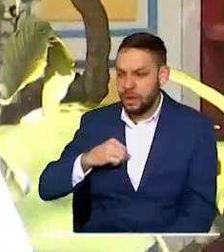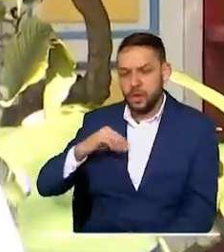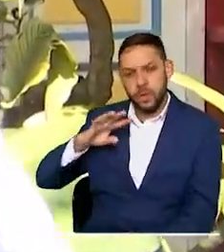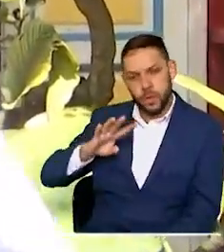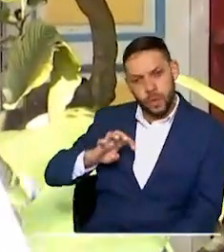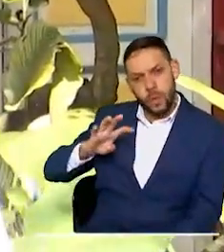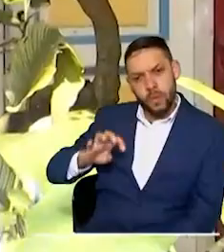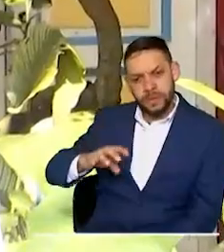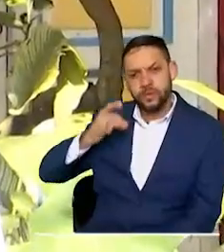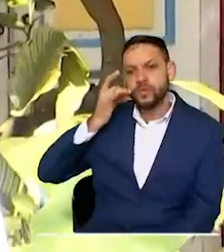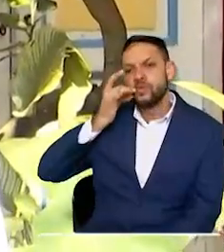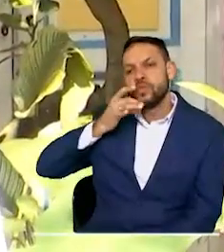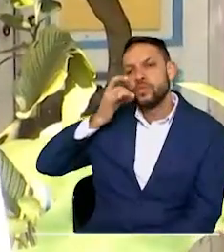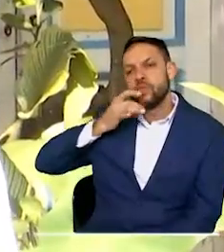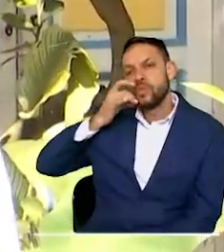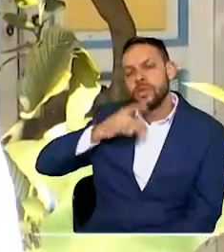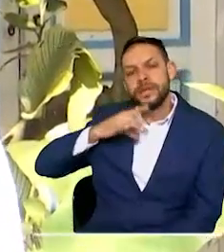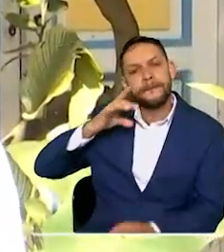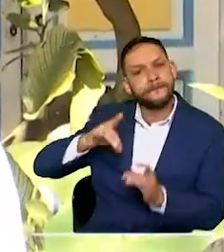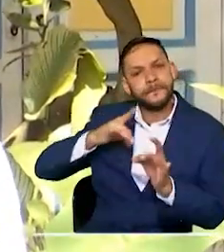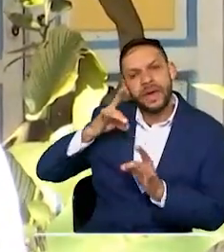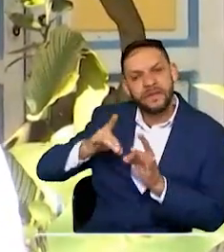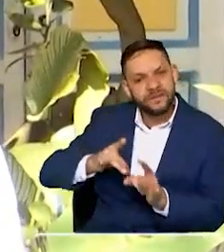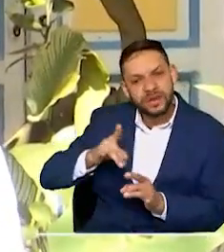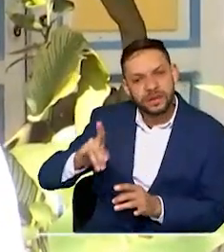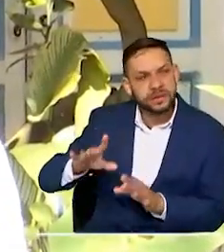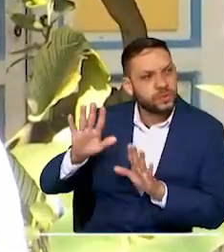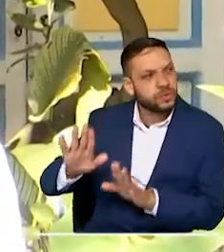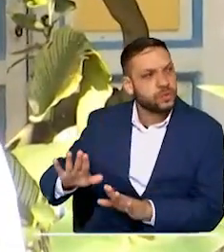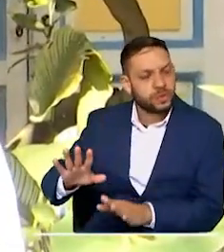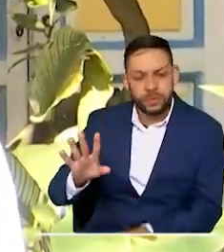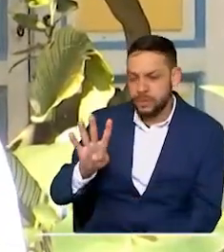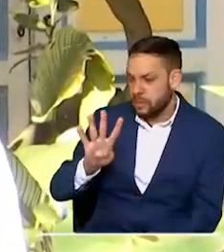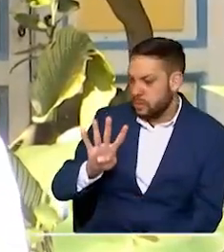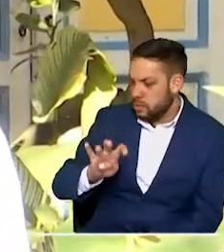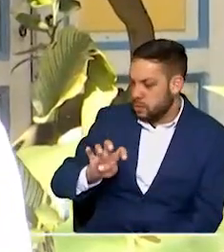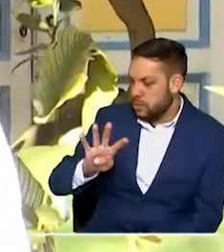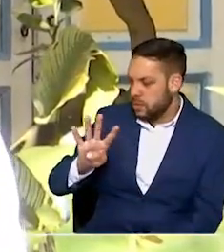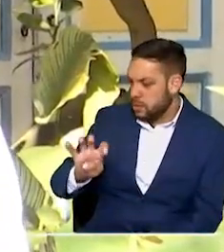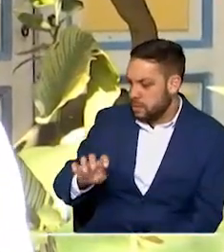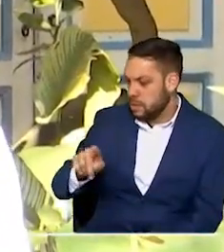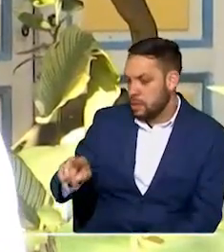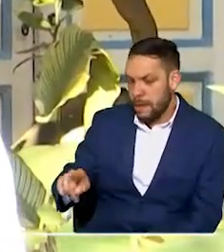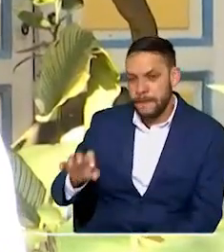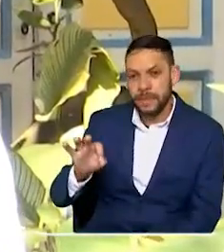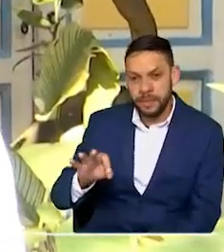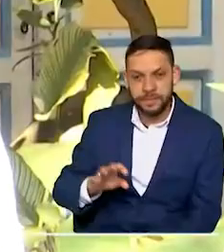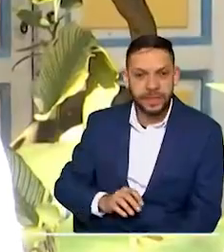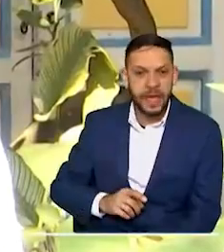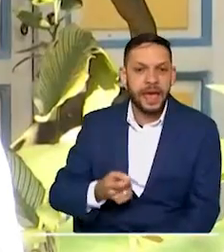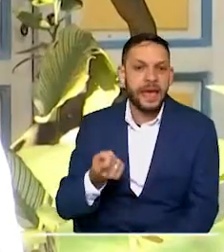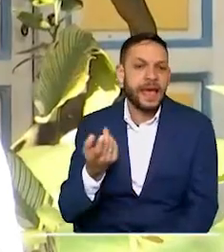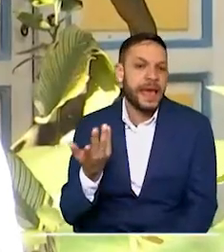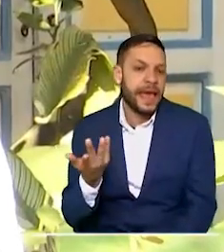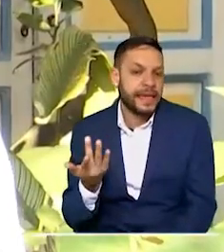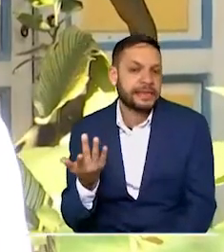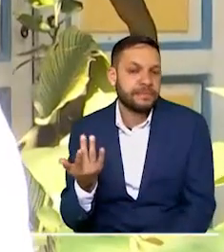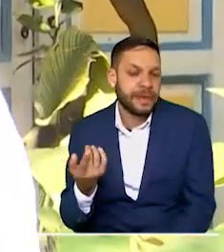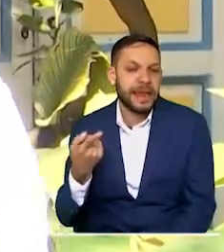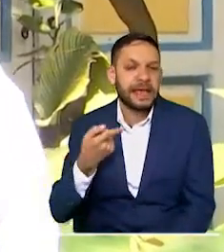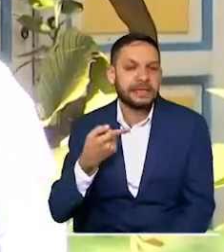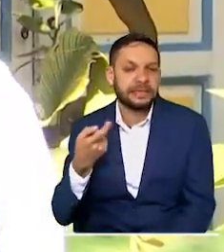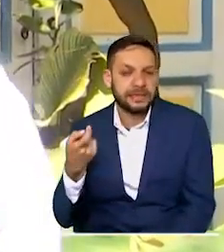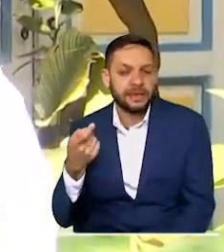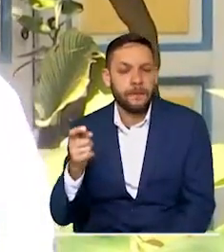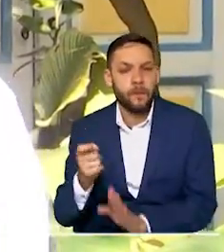azúcar está bien, está perfecta. ¿Por qué? Porque está en 99 y todavía no llega a 100. Porque hay que esperar a que llegue a 100. Hay